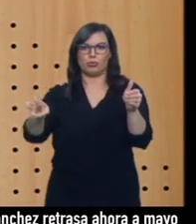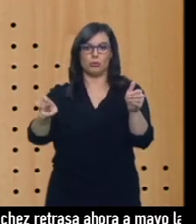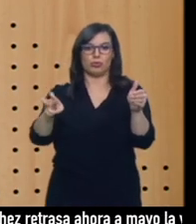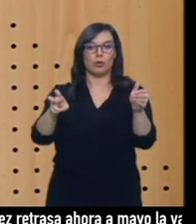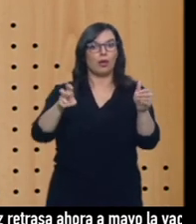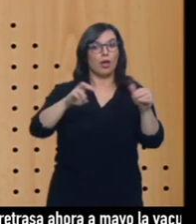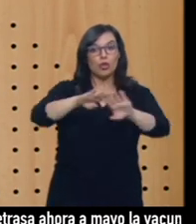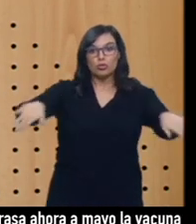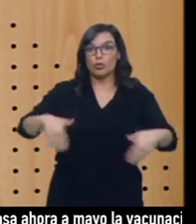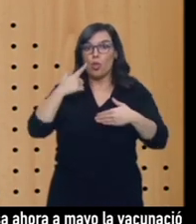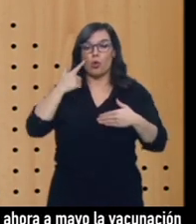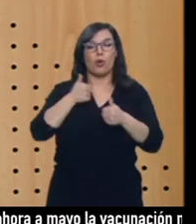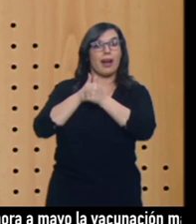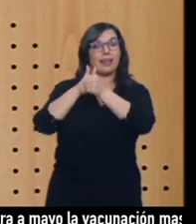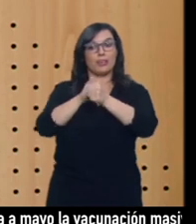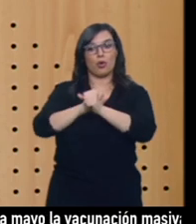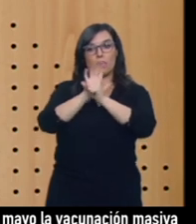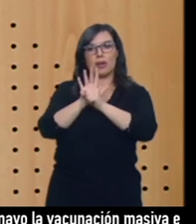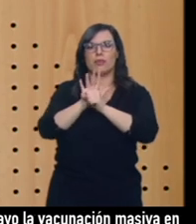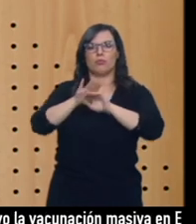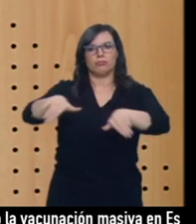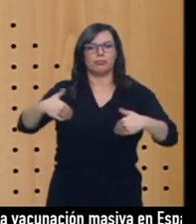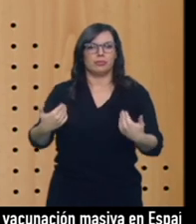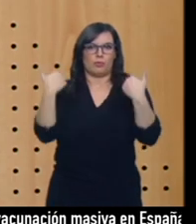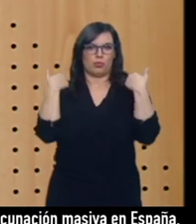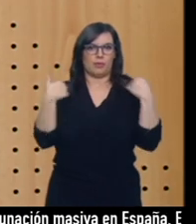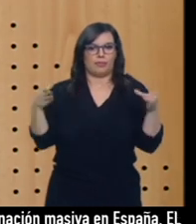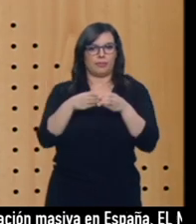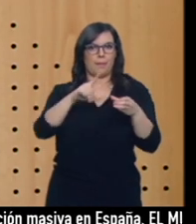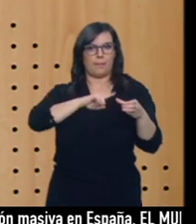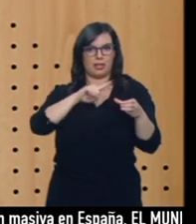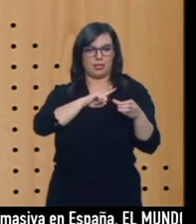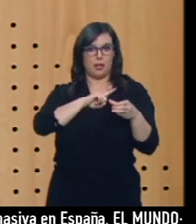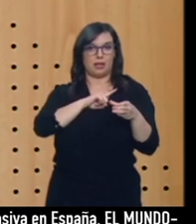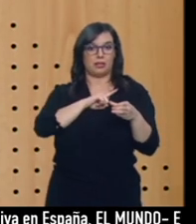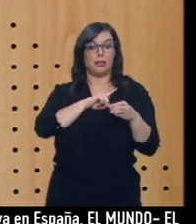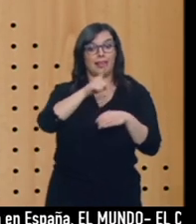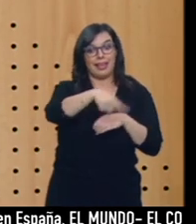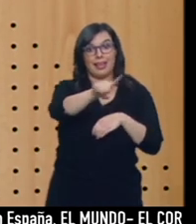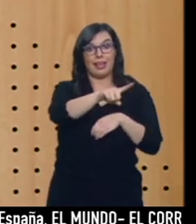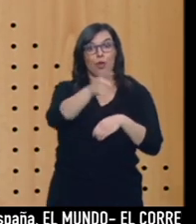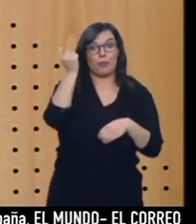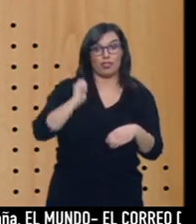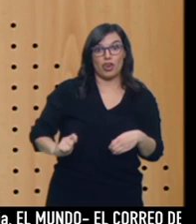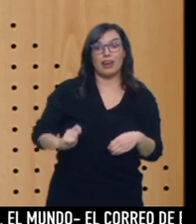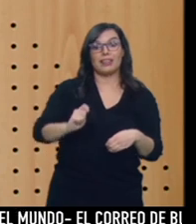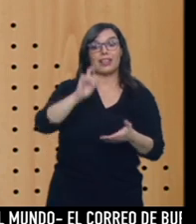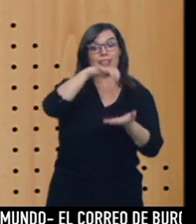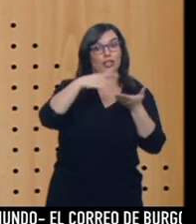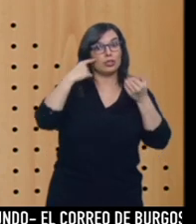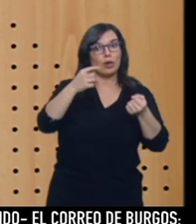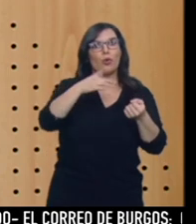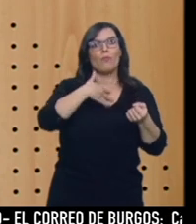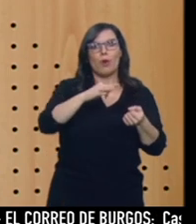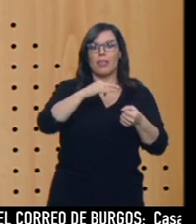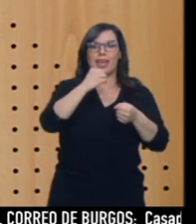labores de rastreo de los casos de coronavirus, lo cual va a permitir que la atención primaria pueda empezar a recuperar lo que tiene que